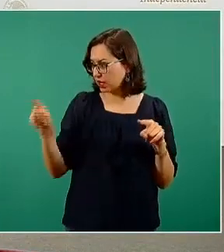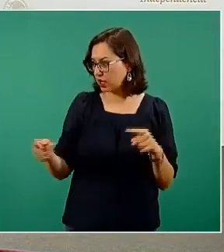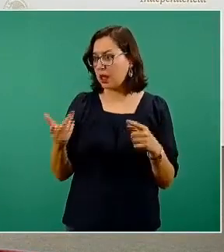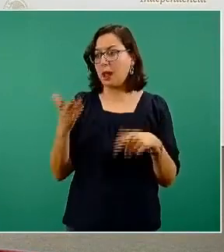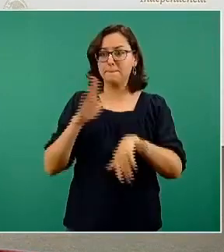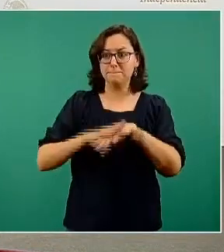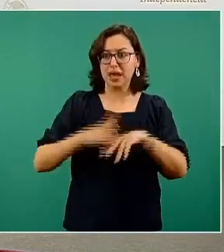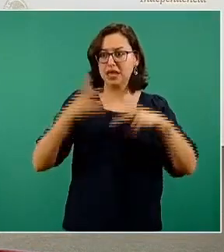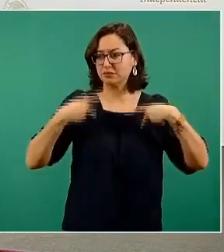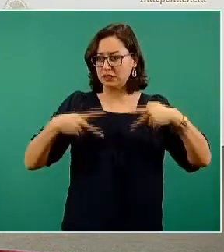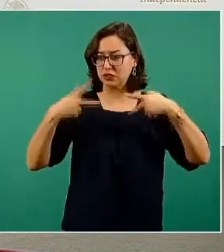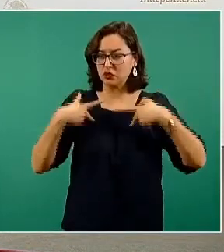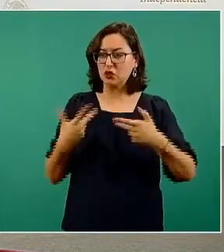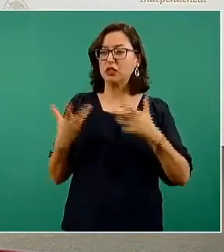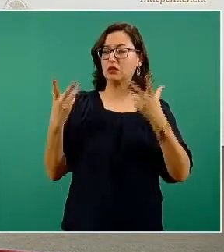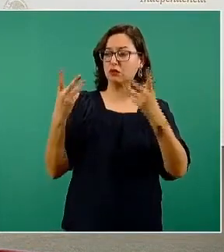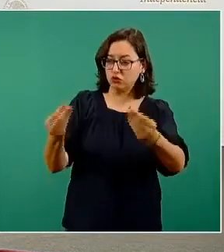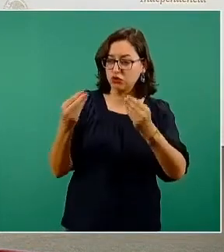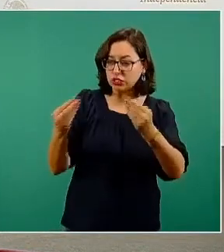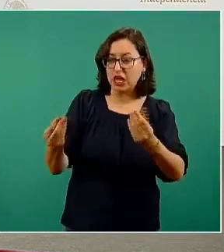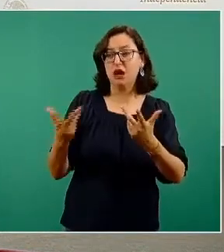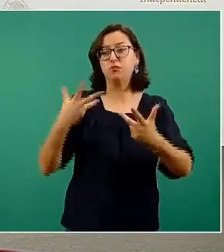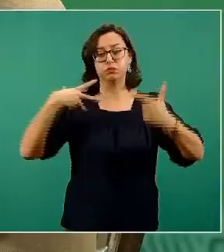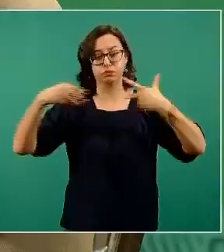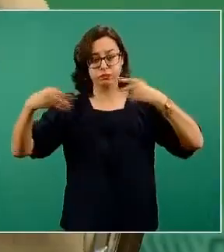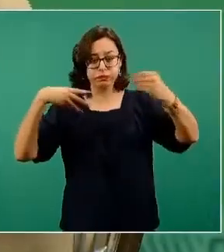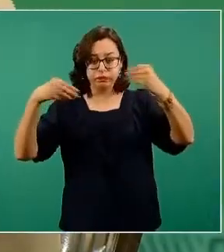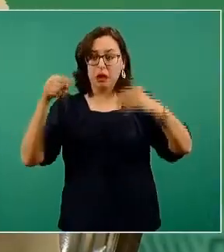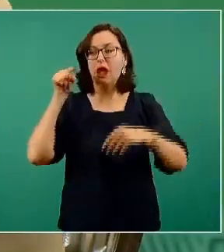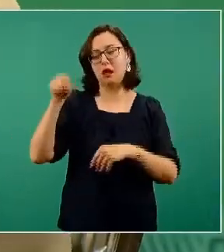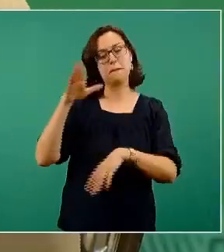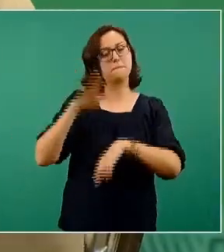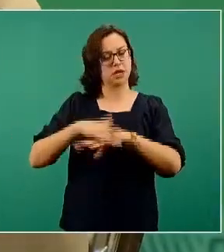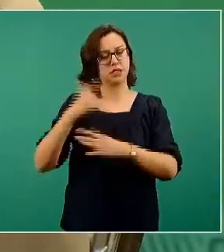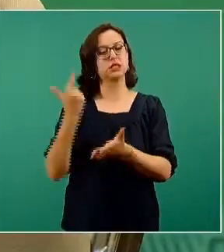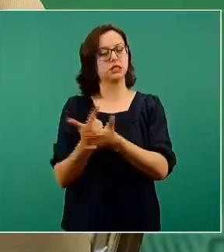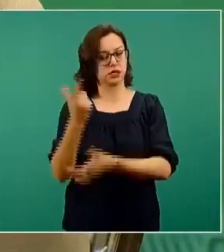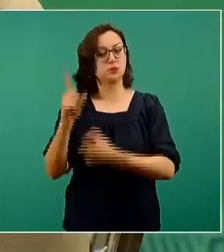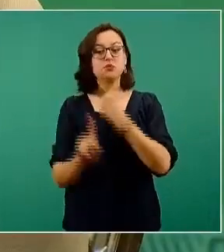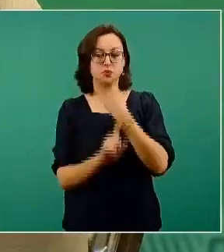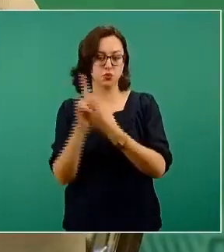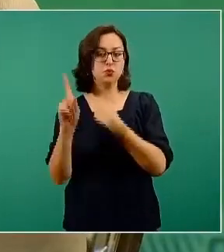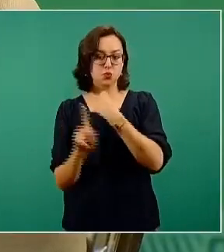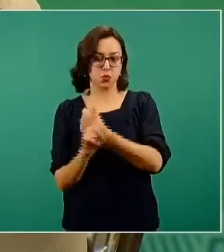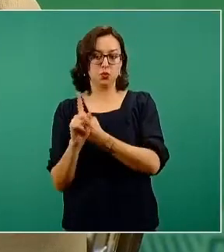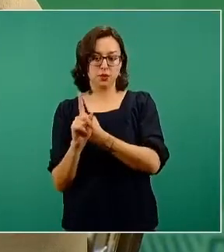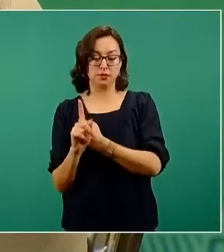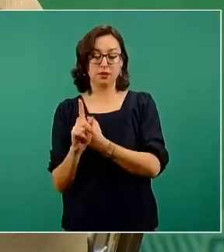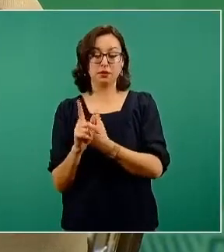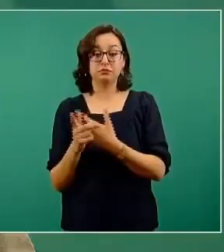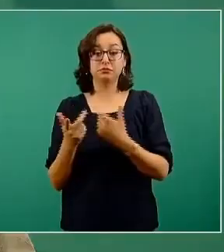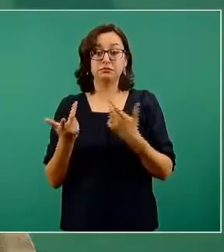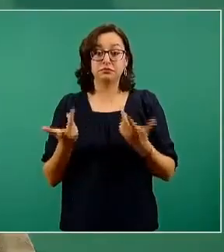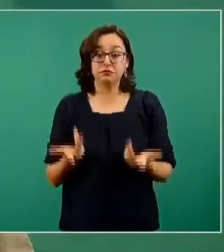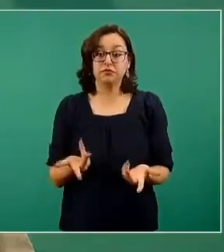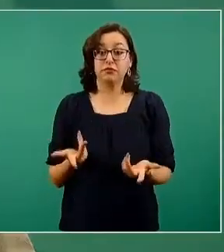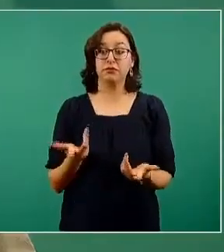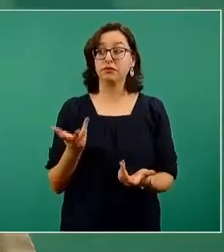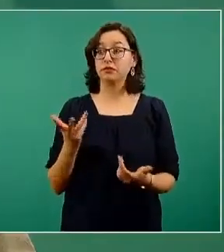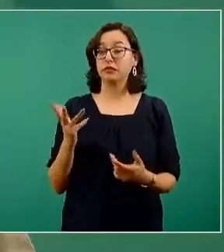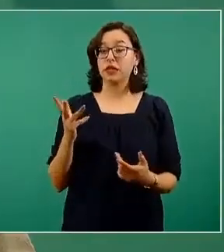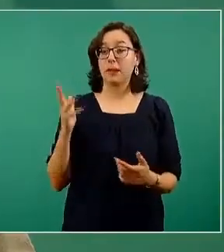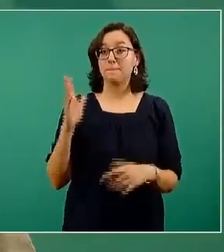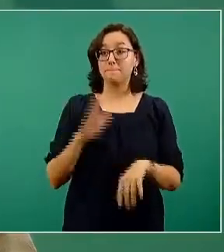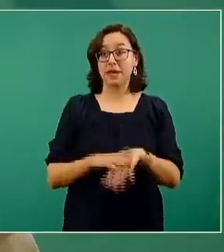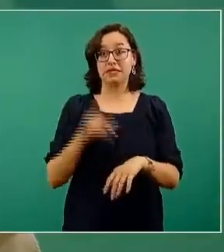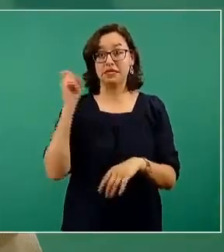densidad poblacional, y donde mayor transmisión pueda haber y donde tal vez tengas mayores